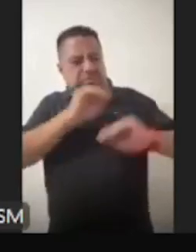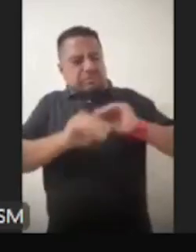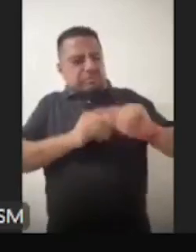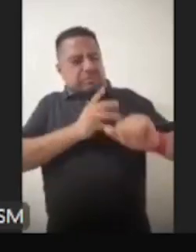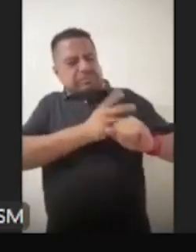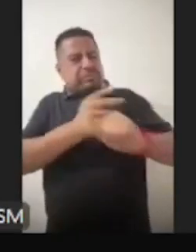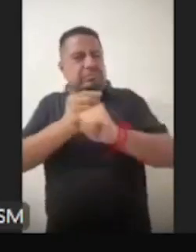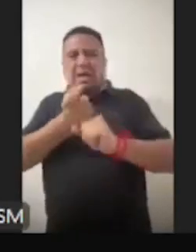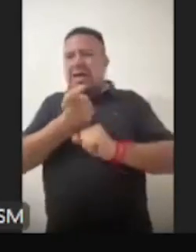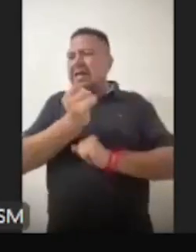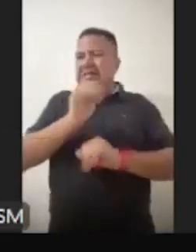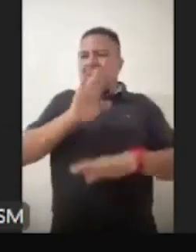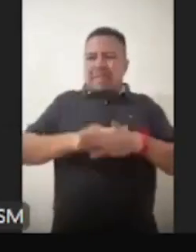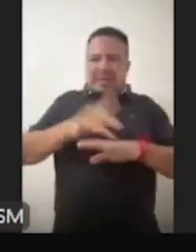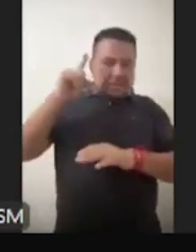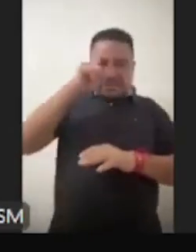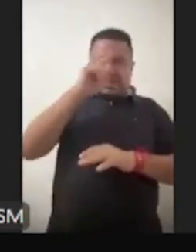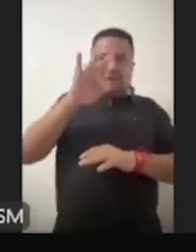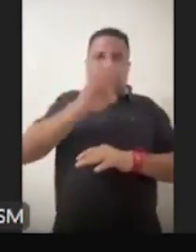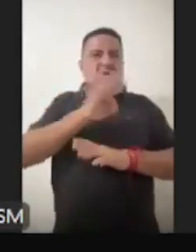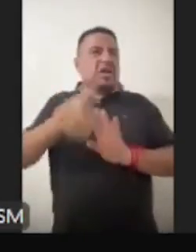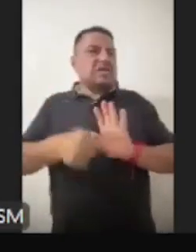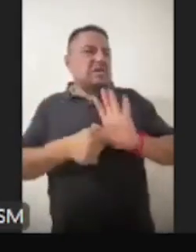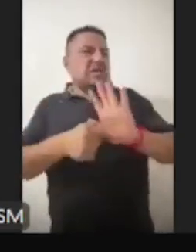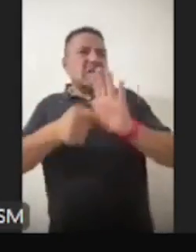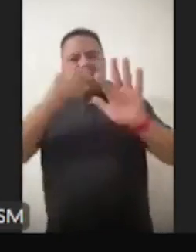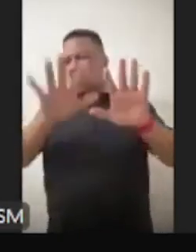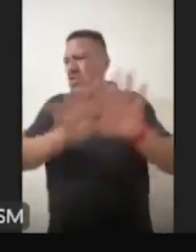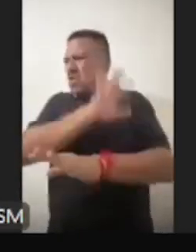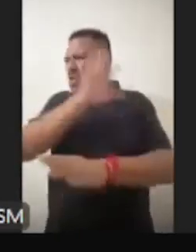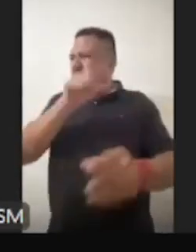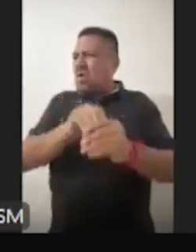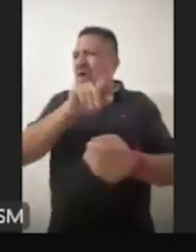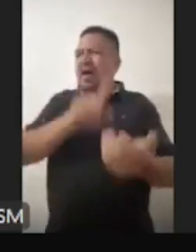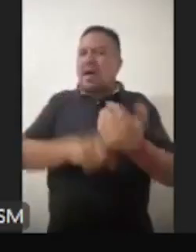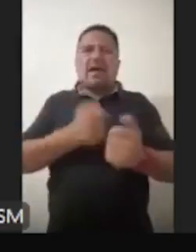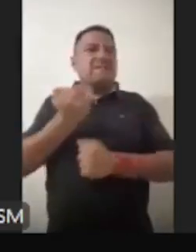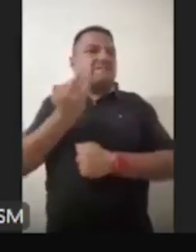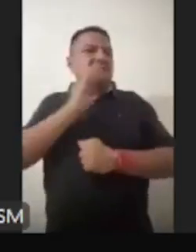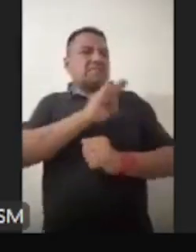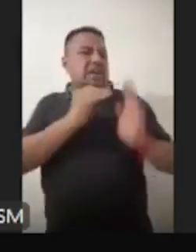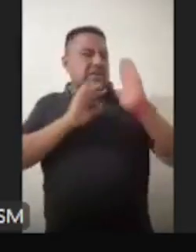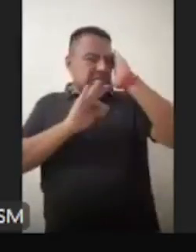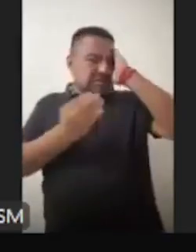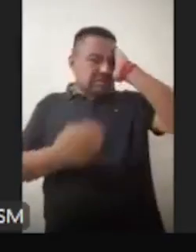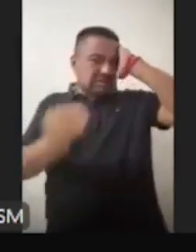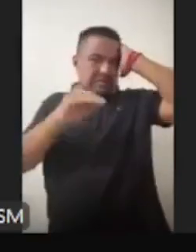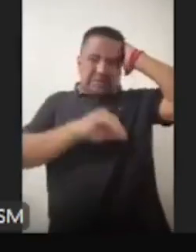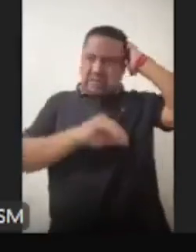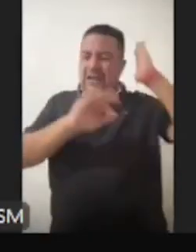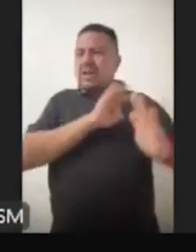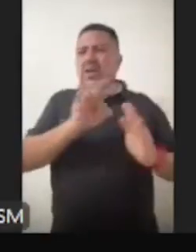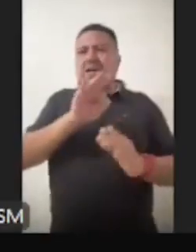como la dificultad para demostrar de modo absoluto e indudable las falsificaciones o alteraciones que pudieran haber